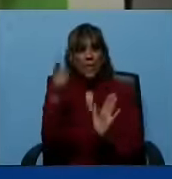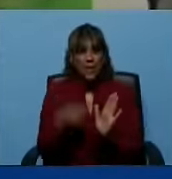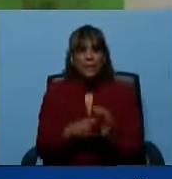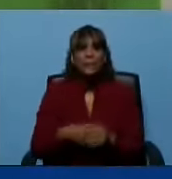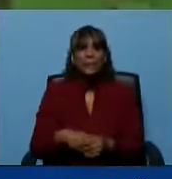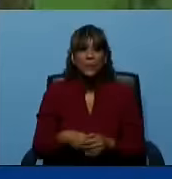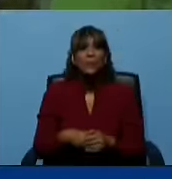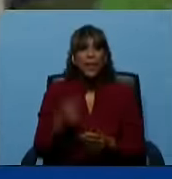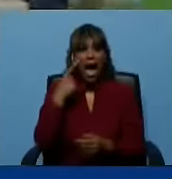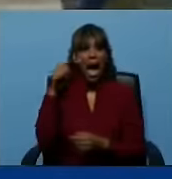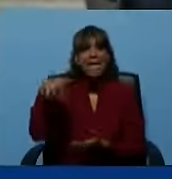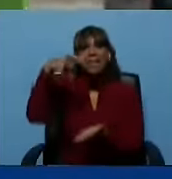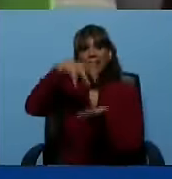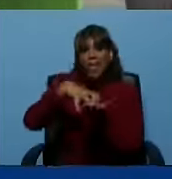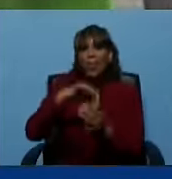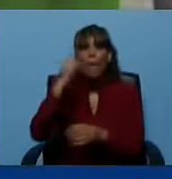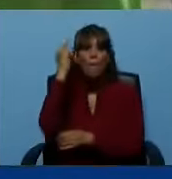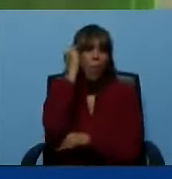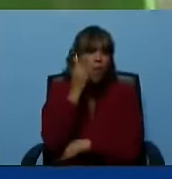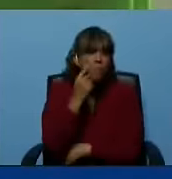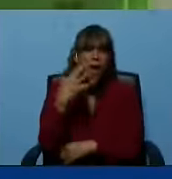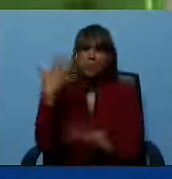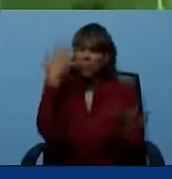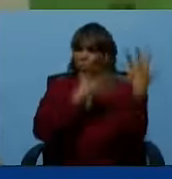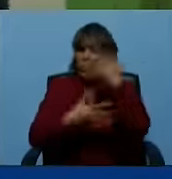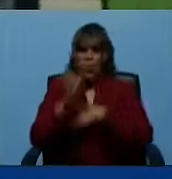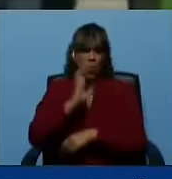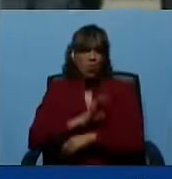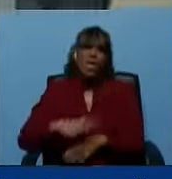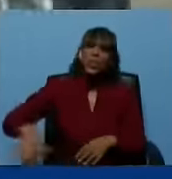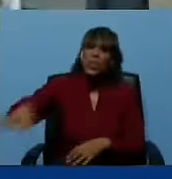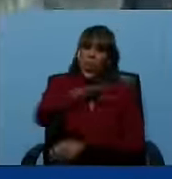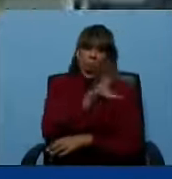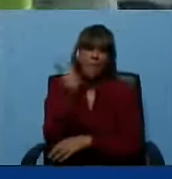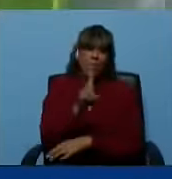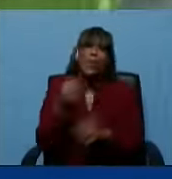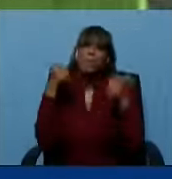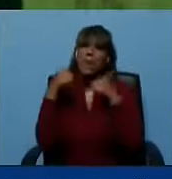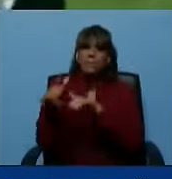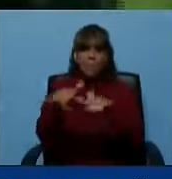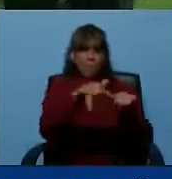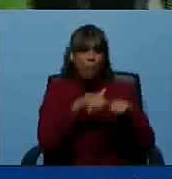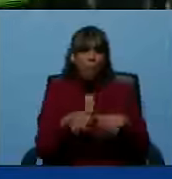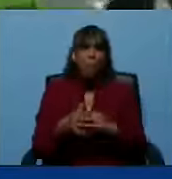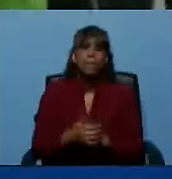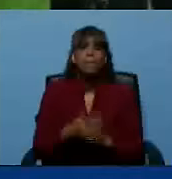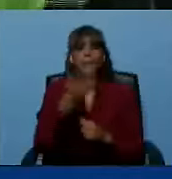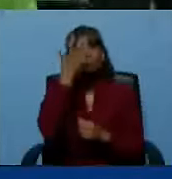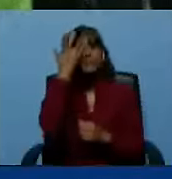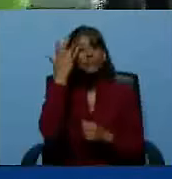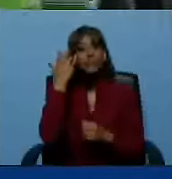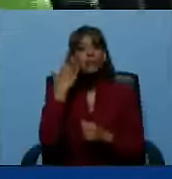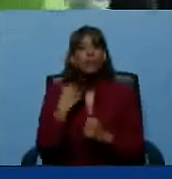la juventud del estado Bolívar, y no dudo que así sea de toda nuestra Venezuela querida.